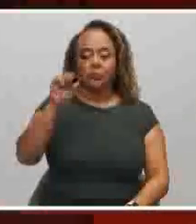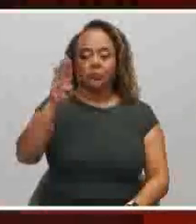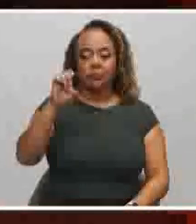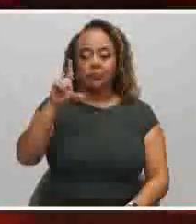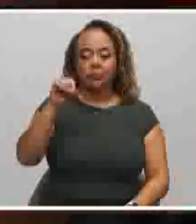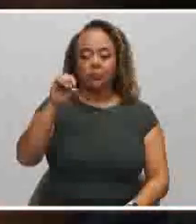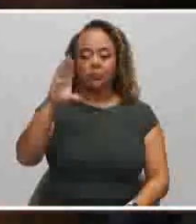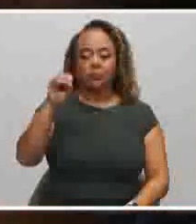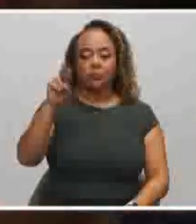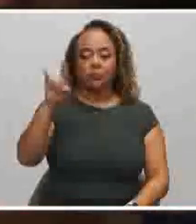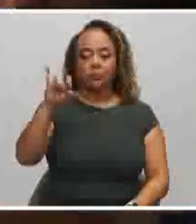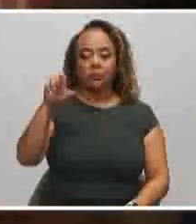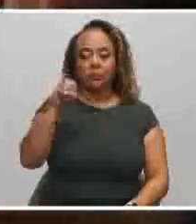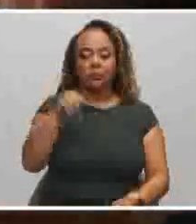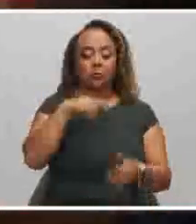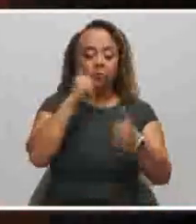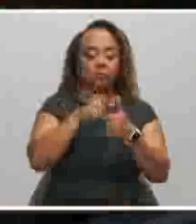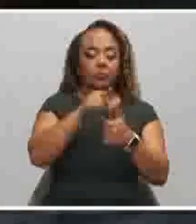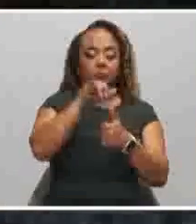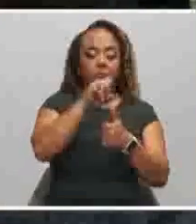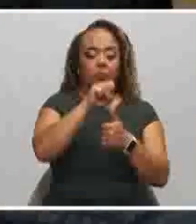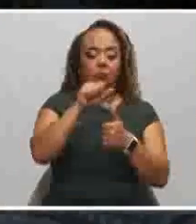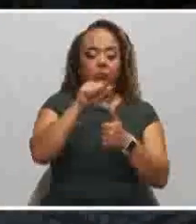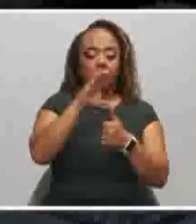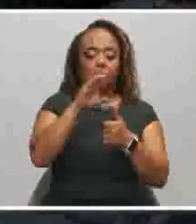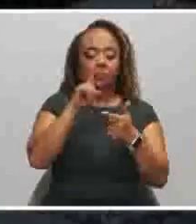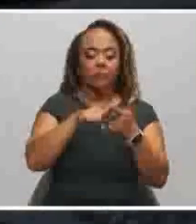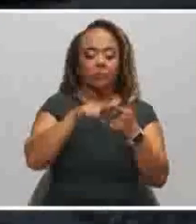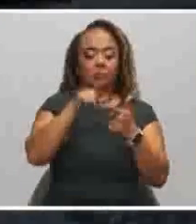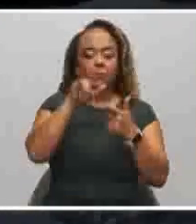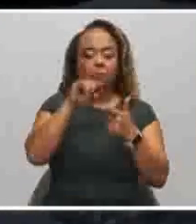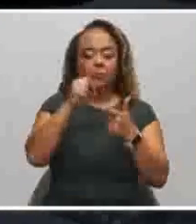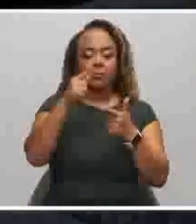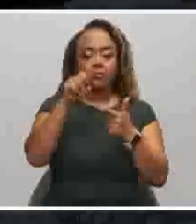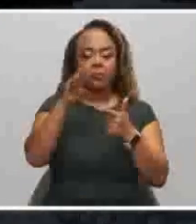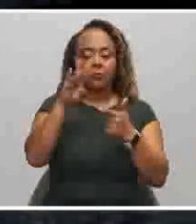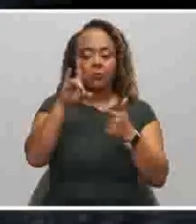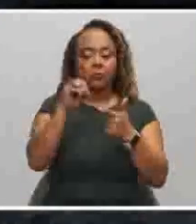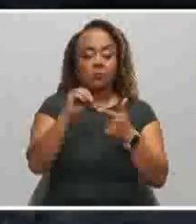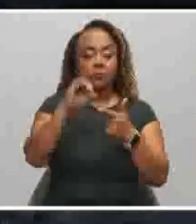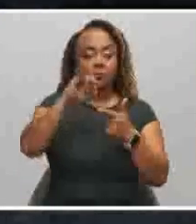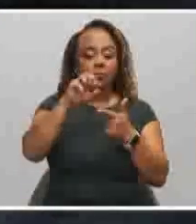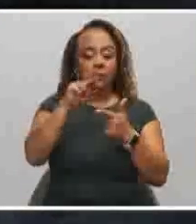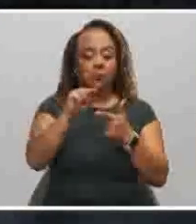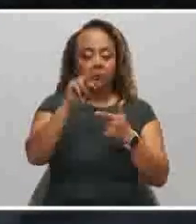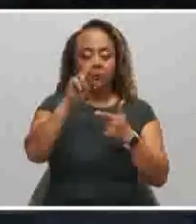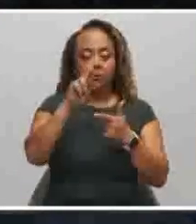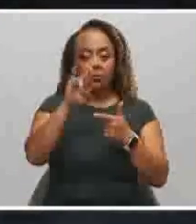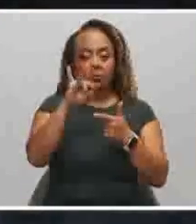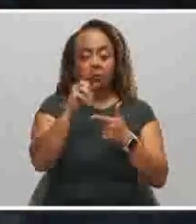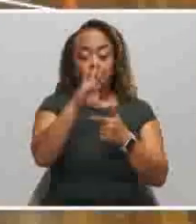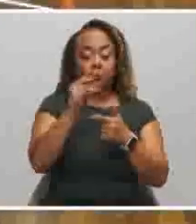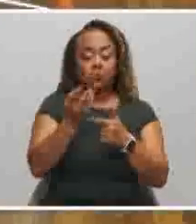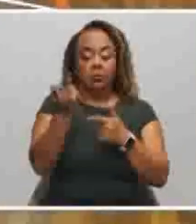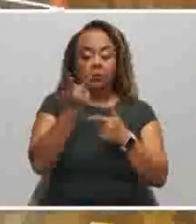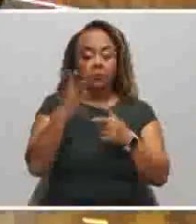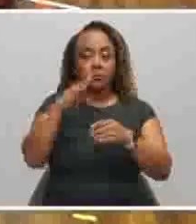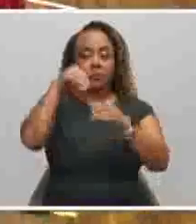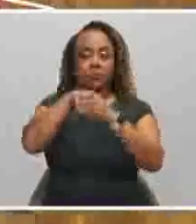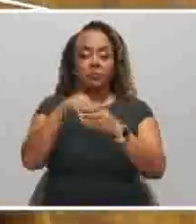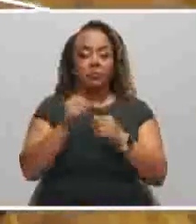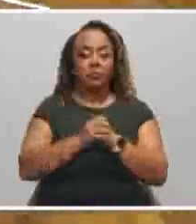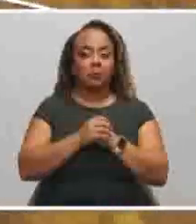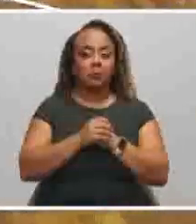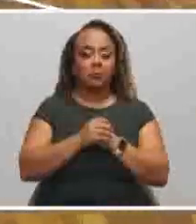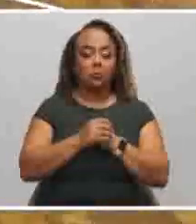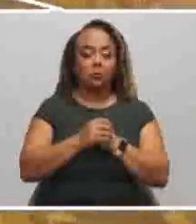Isaac, y Luis Gabelo Jr., los dos hijos del arquero, que actualmente forman parte del equipo de San